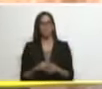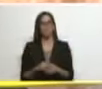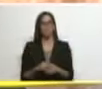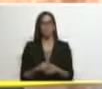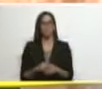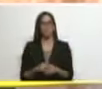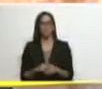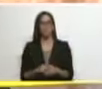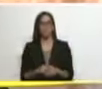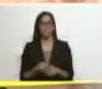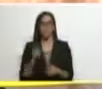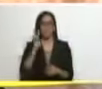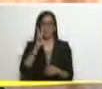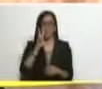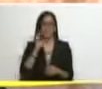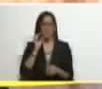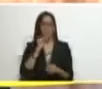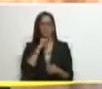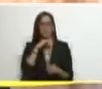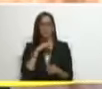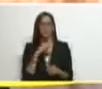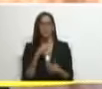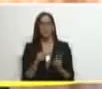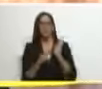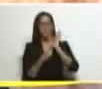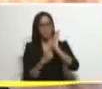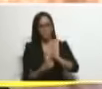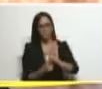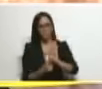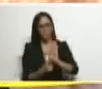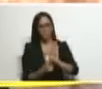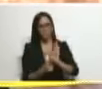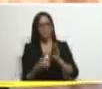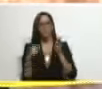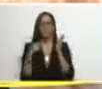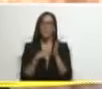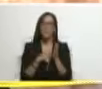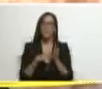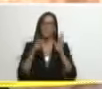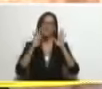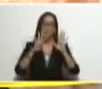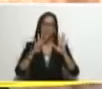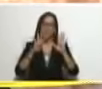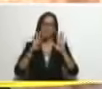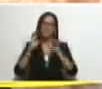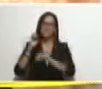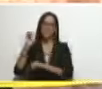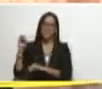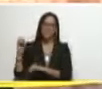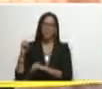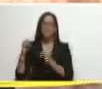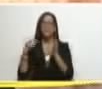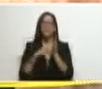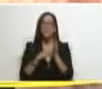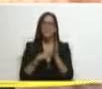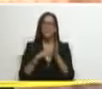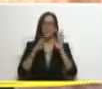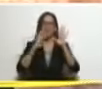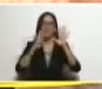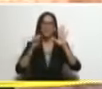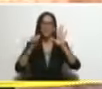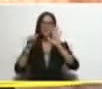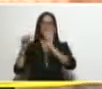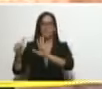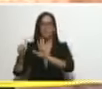1899. El tercer momento histórico lo caracterizamos de 1900 a 1966 como el periodo de